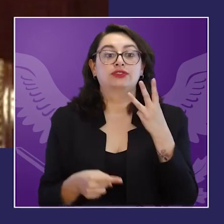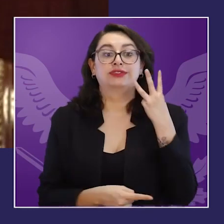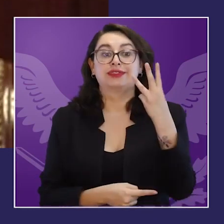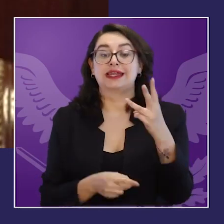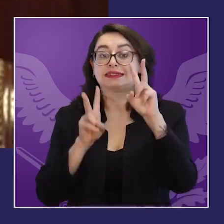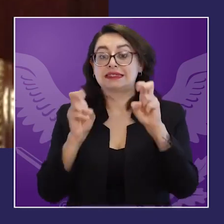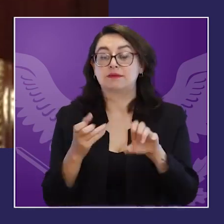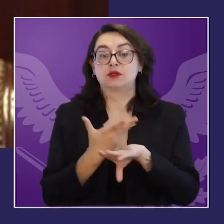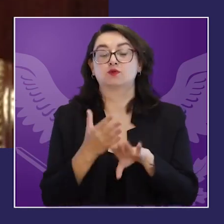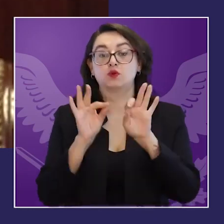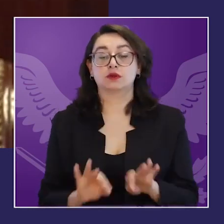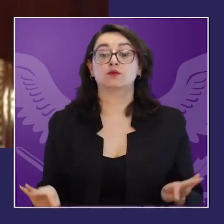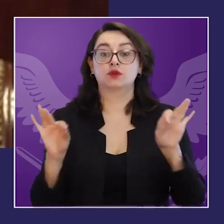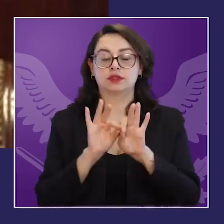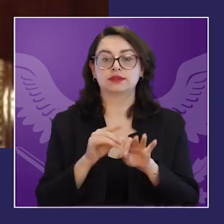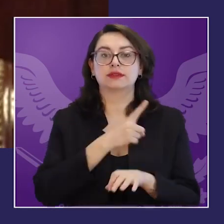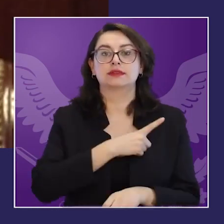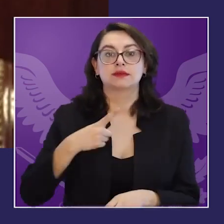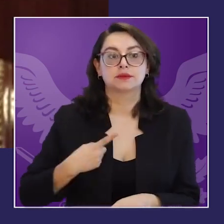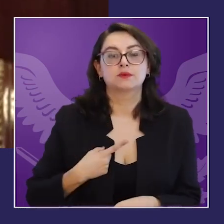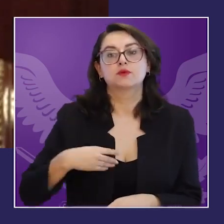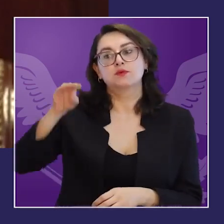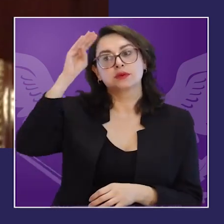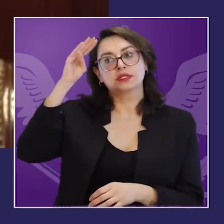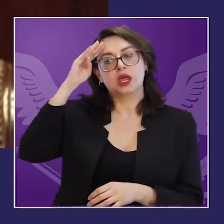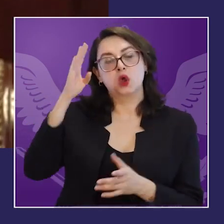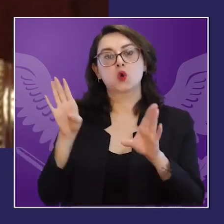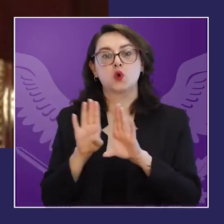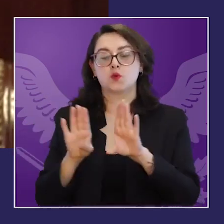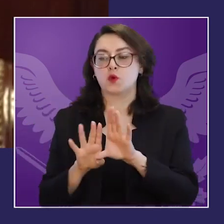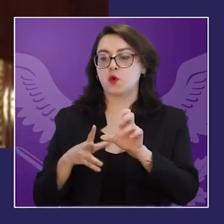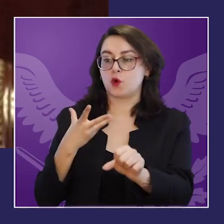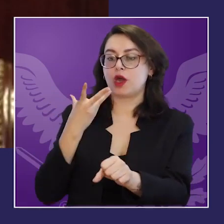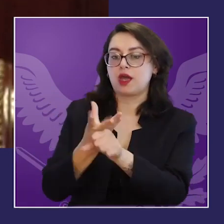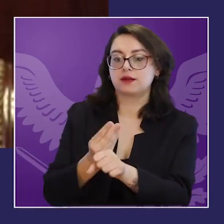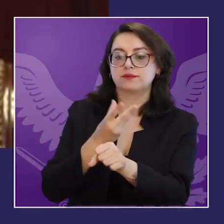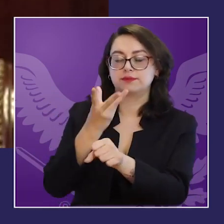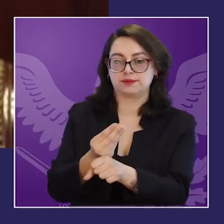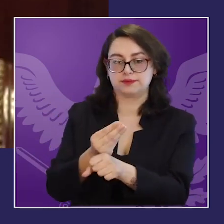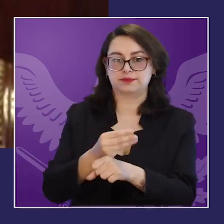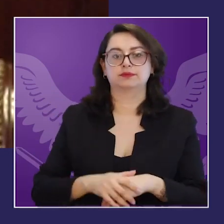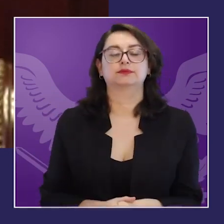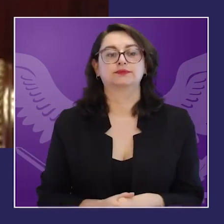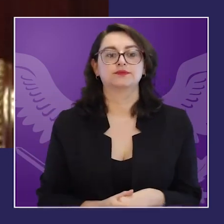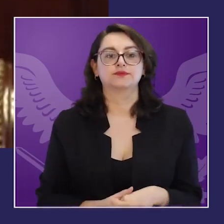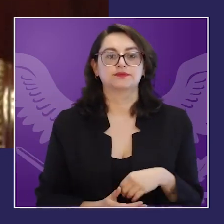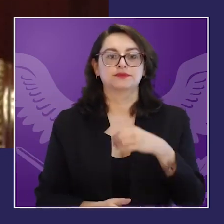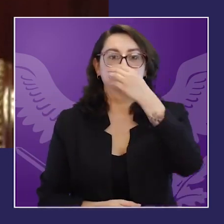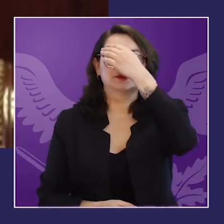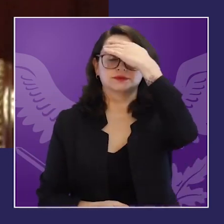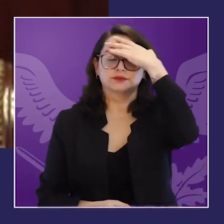el que tendríamos que pensar la reparación. Uno que está muy ligado a la respuesta del derecho penal. Yo